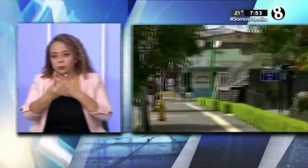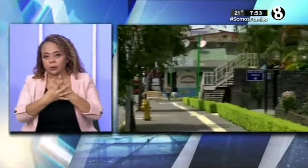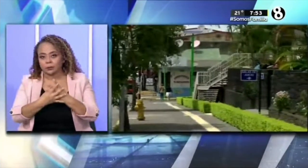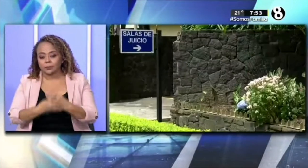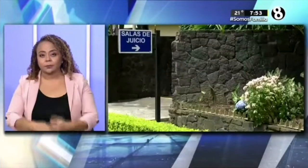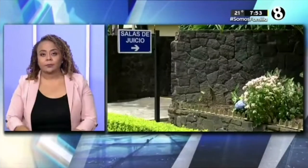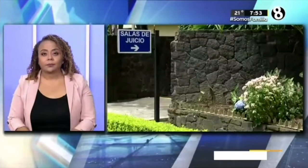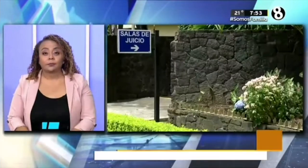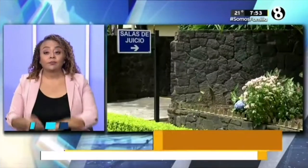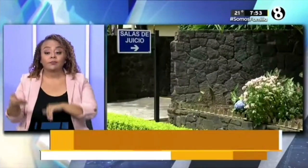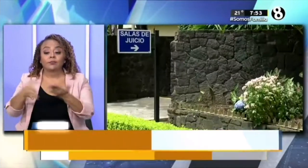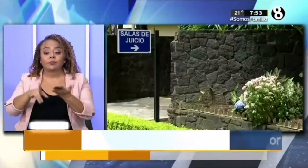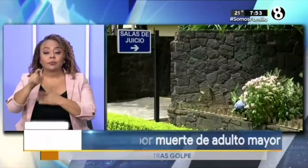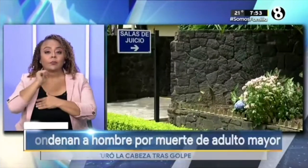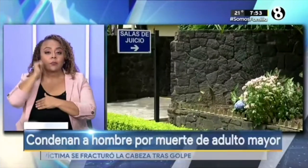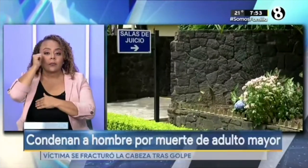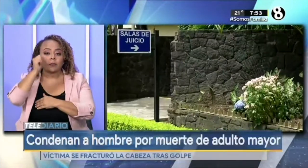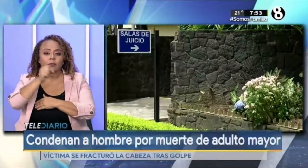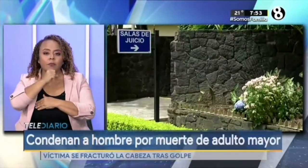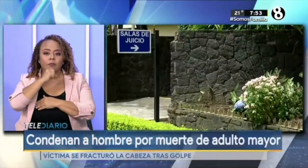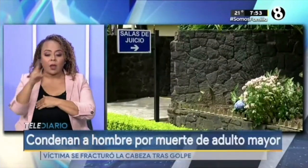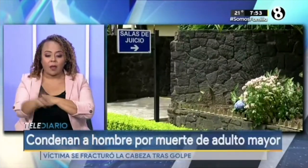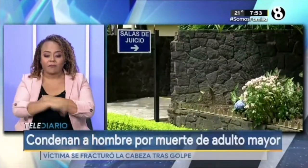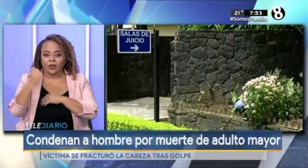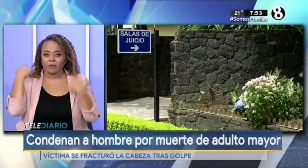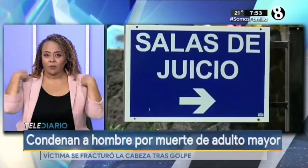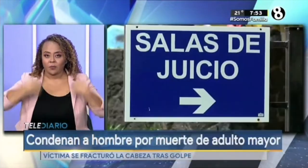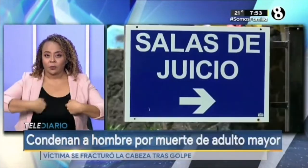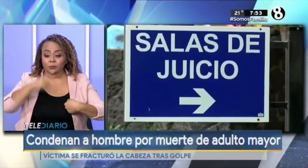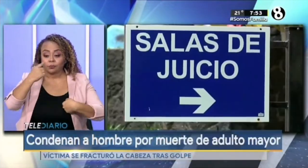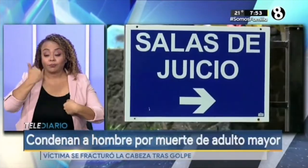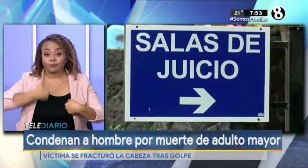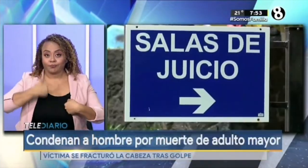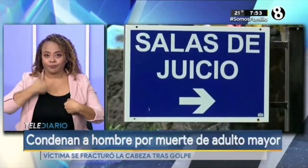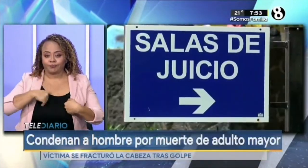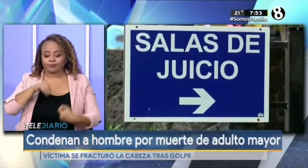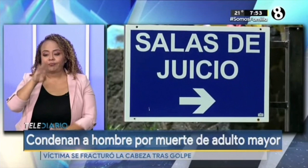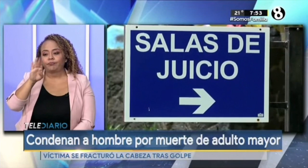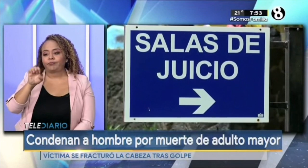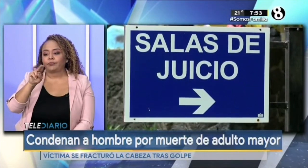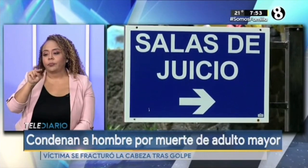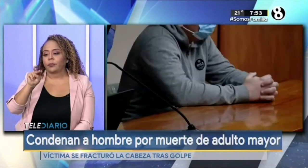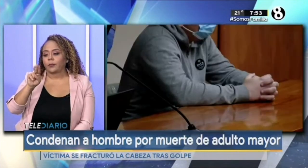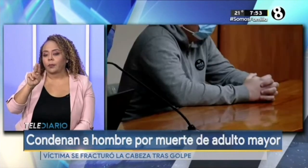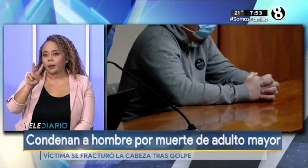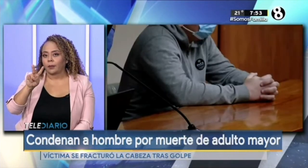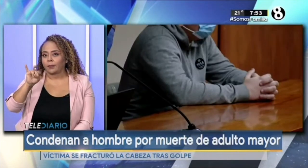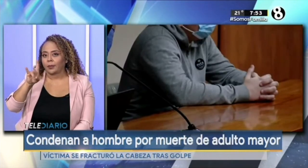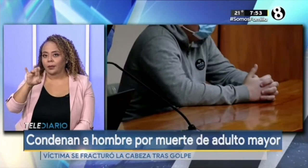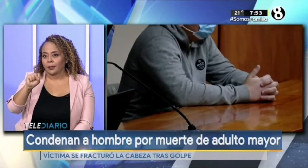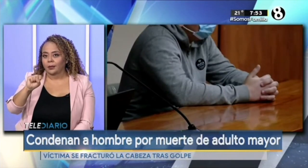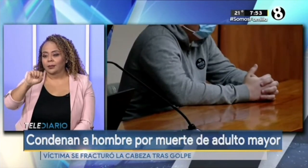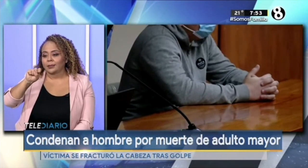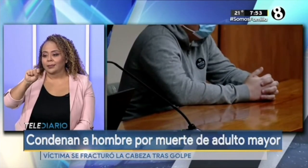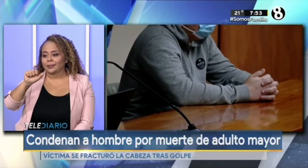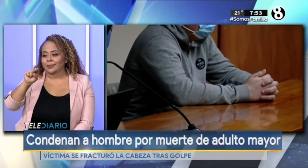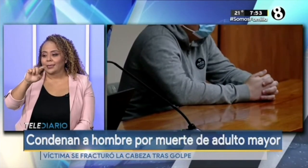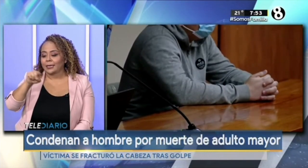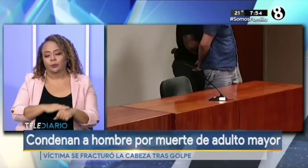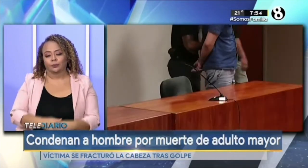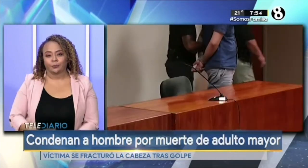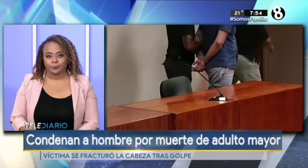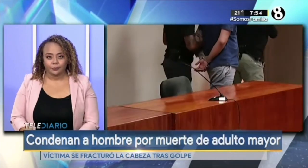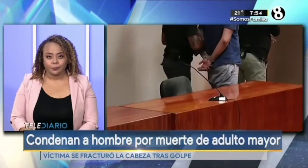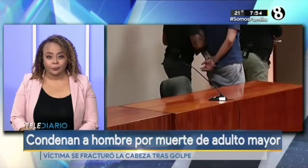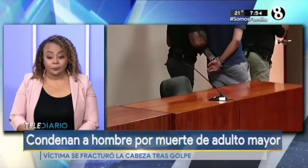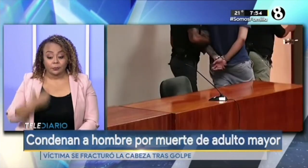La muerte de un adulto mayor tras el robo de un bolso provocó que un hombre de apellidos Benavides Sainz tenga que cumplir 12 años en la cárcel.